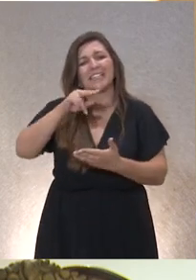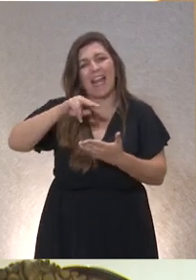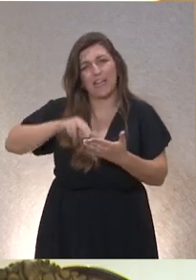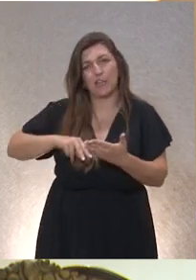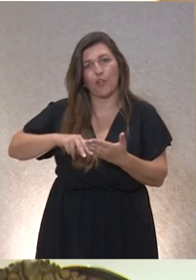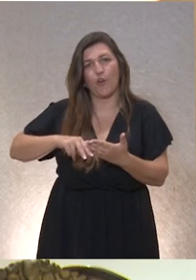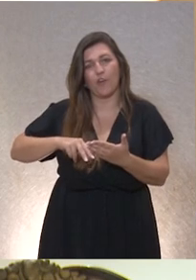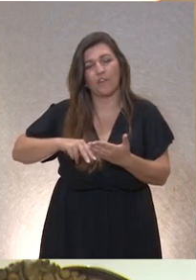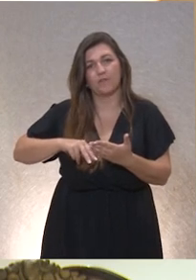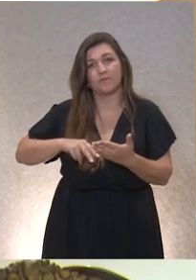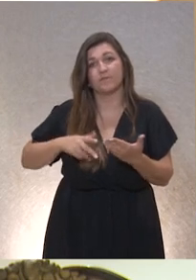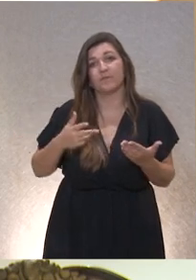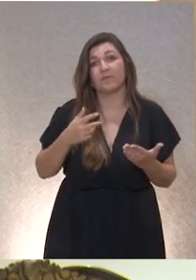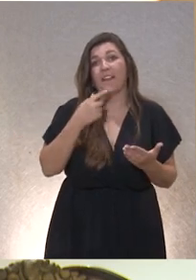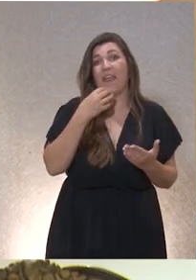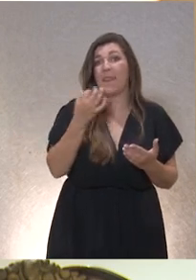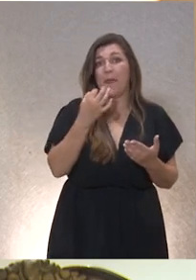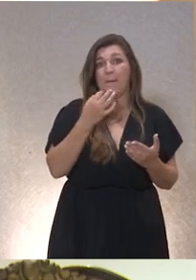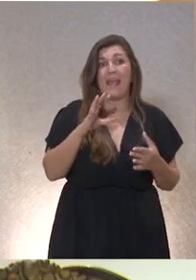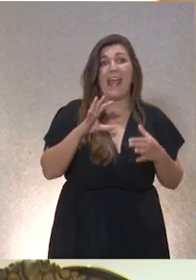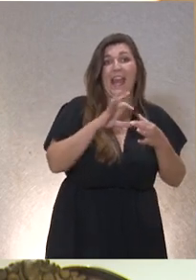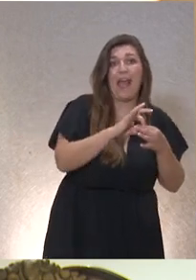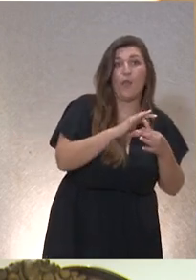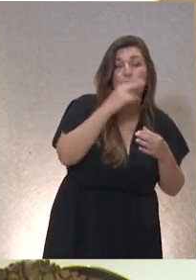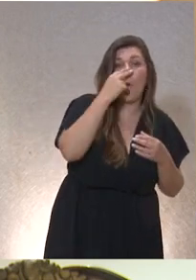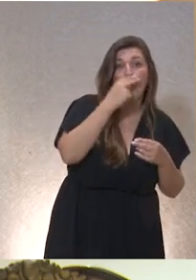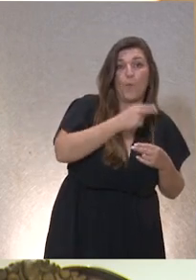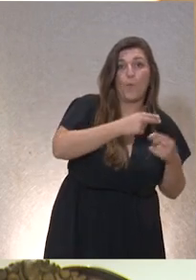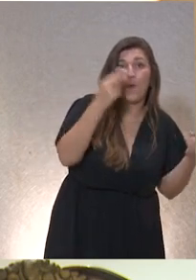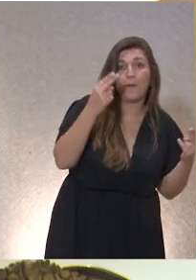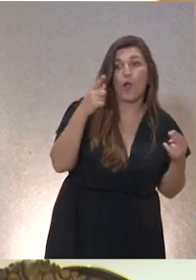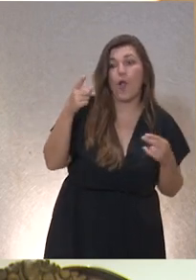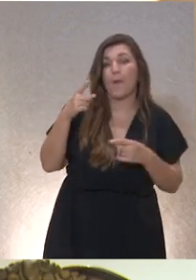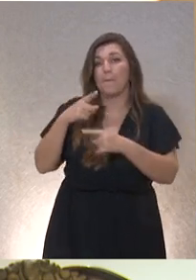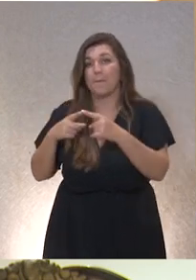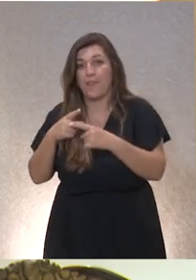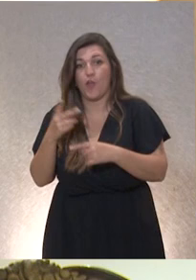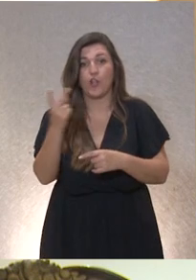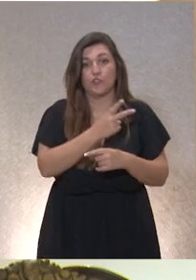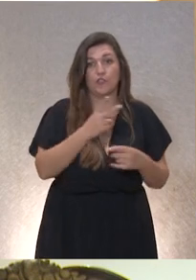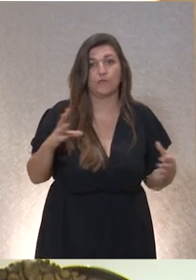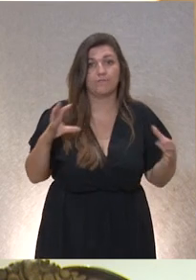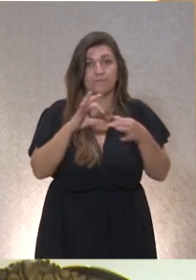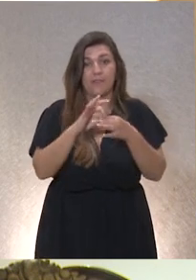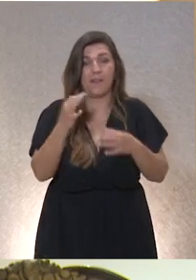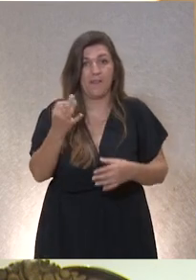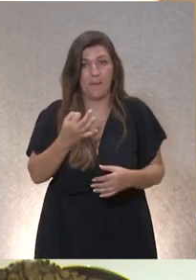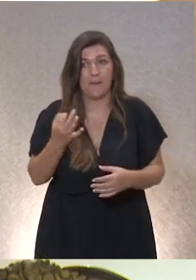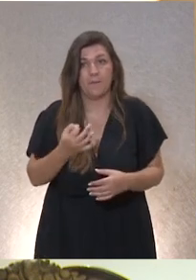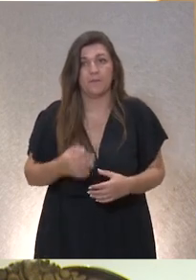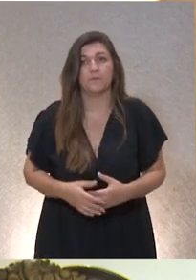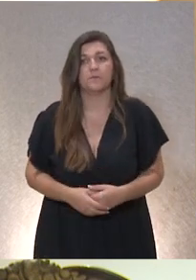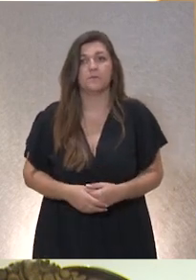de enlace entre el público y el medio no que sea el defensor no del lector sino del redactor del medio que es en lo que se convierten